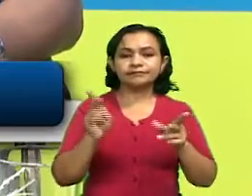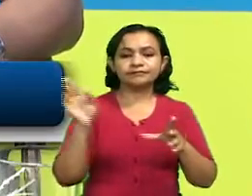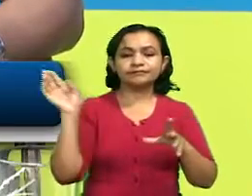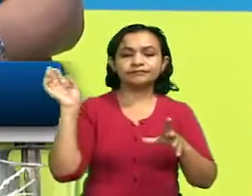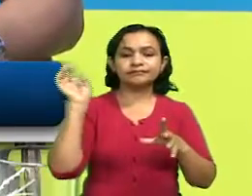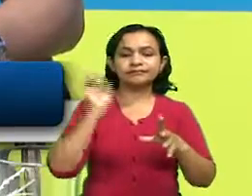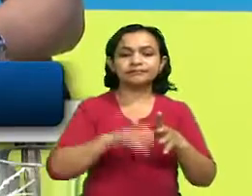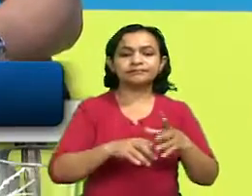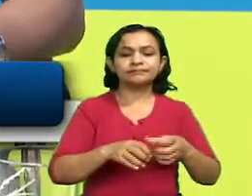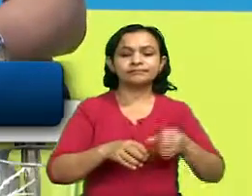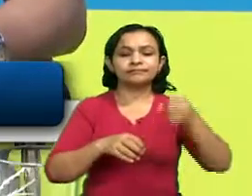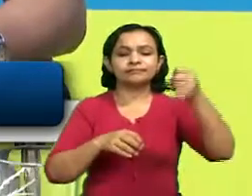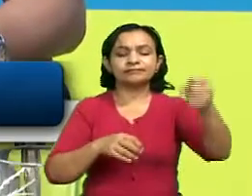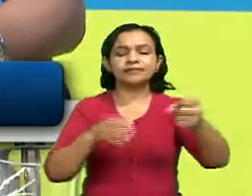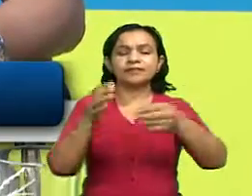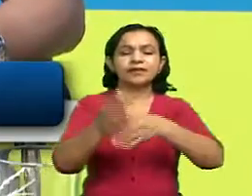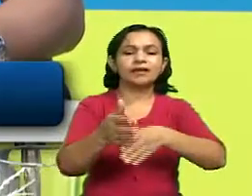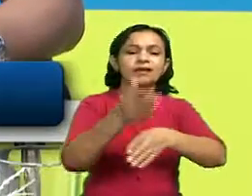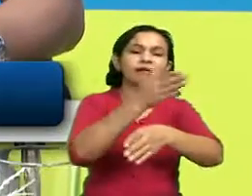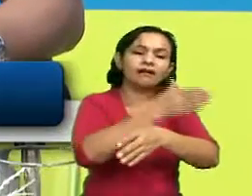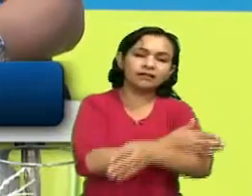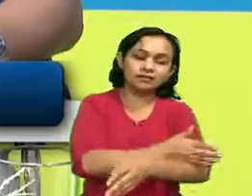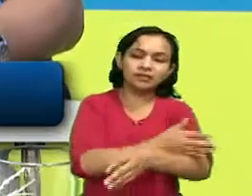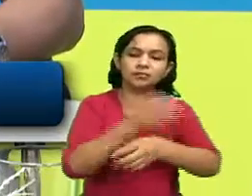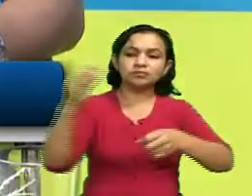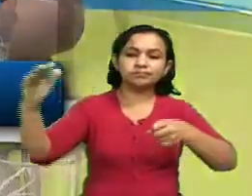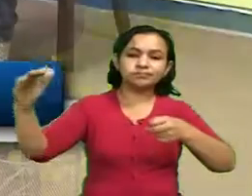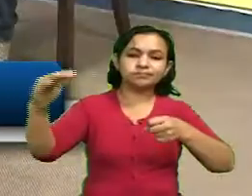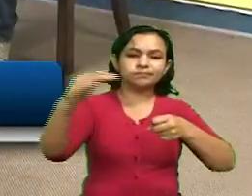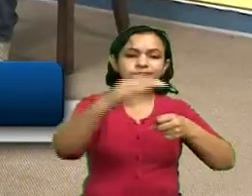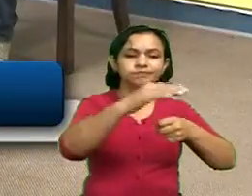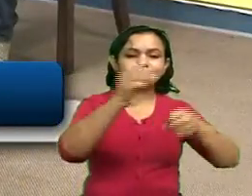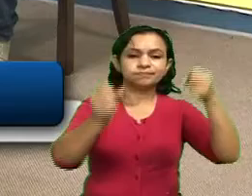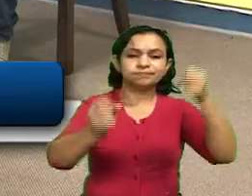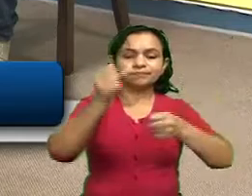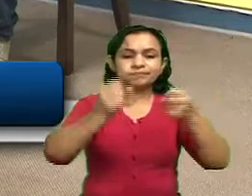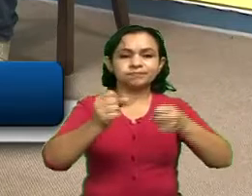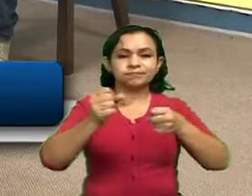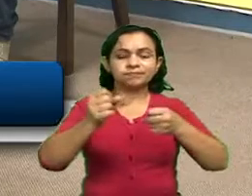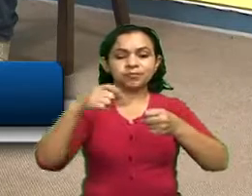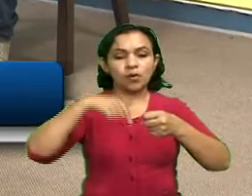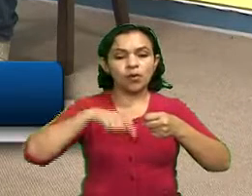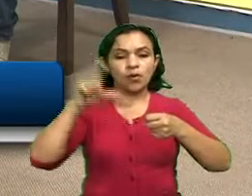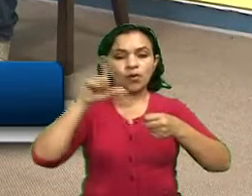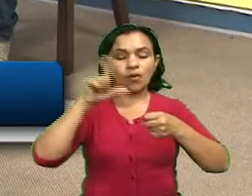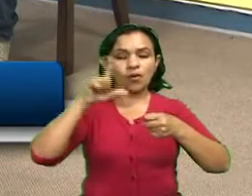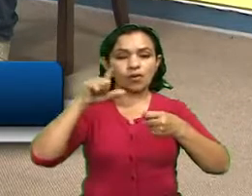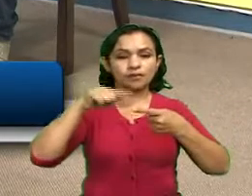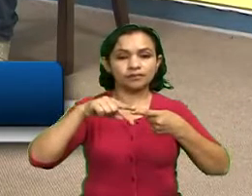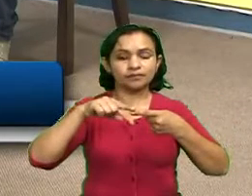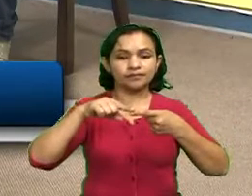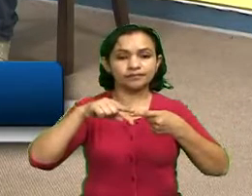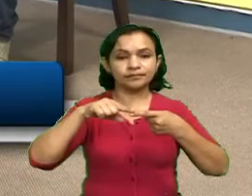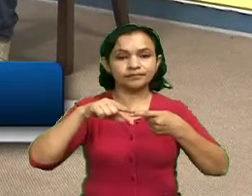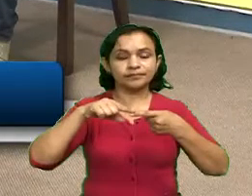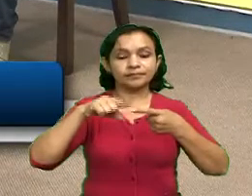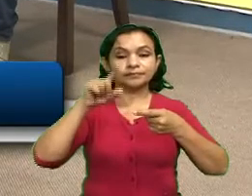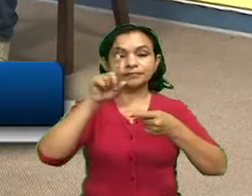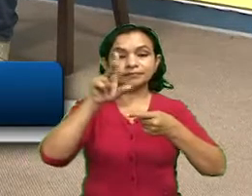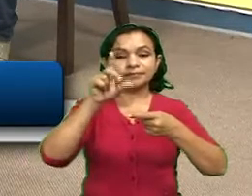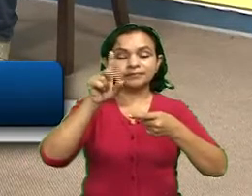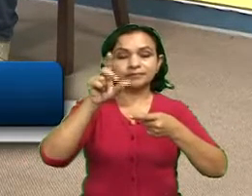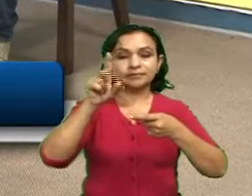basura súper antes que pase el camión. Es decir, el camión, por ejemplo, hoy lunes pasa a